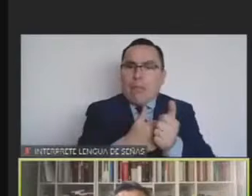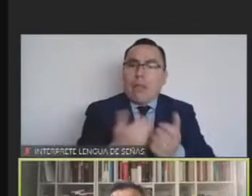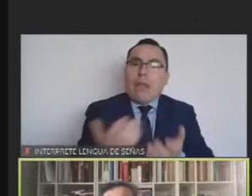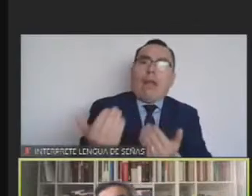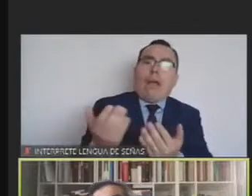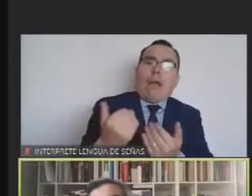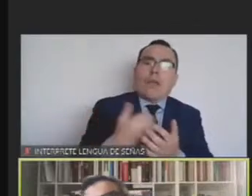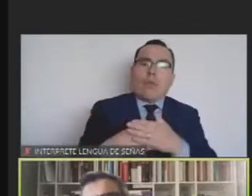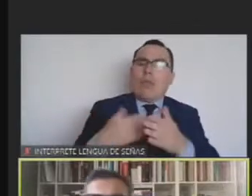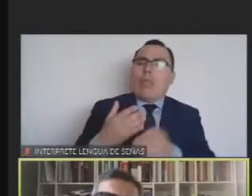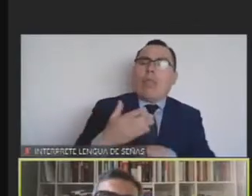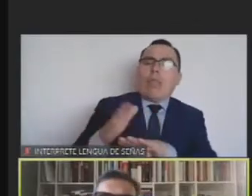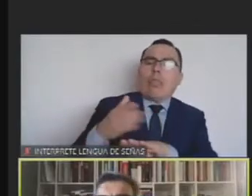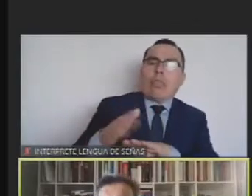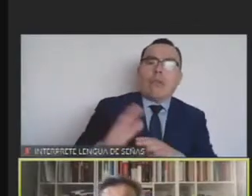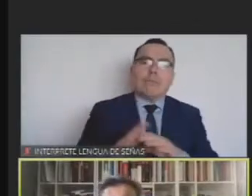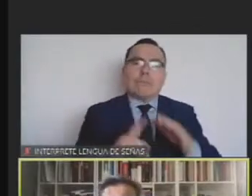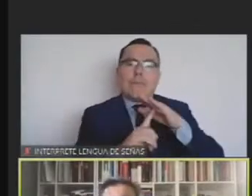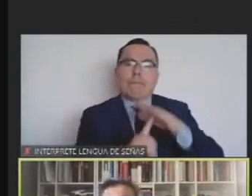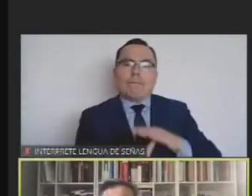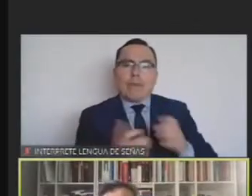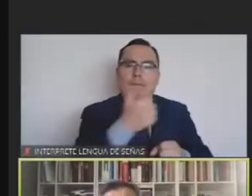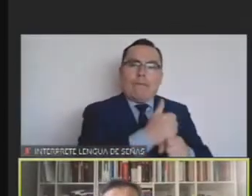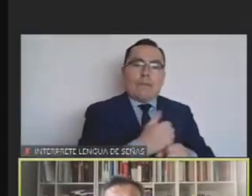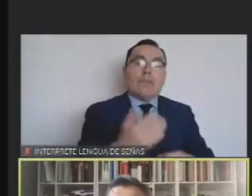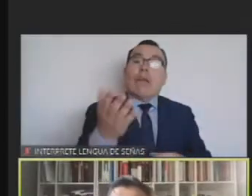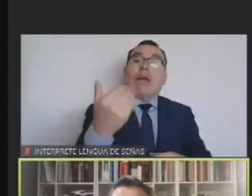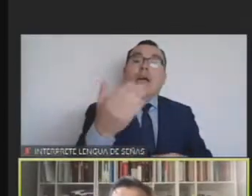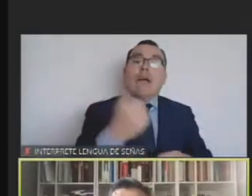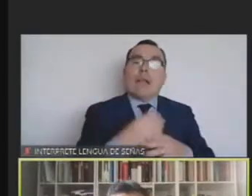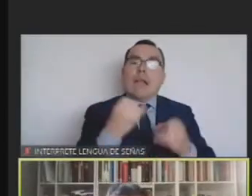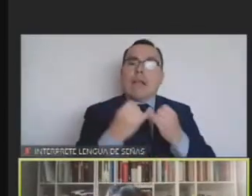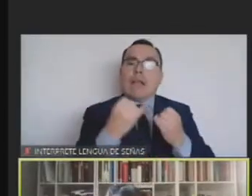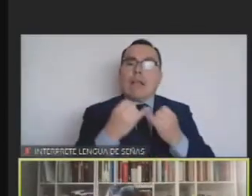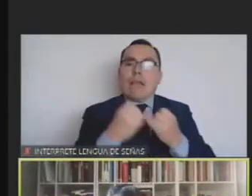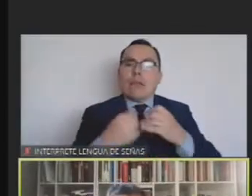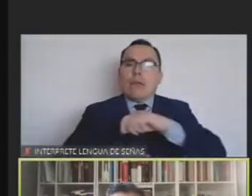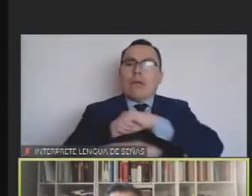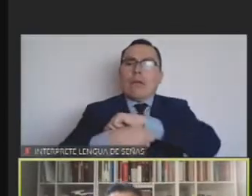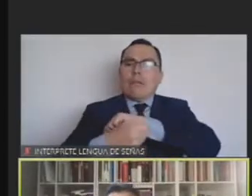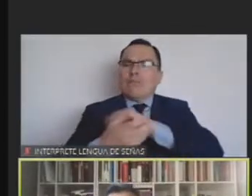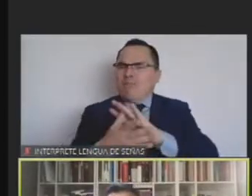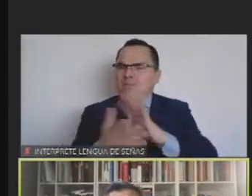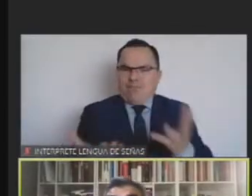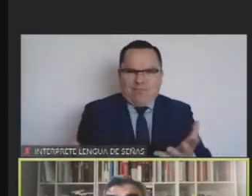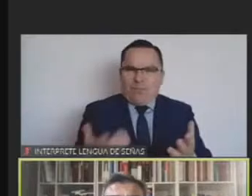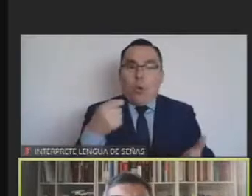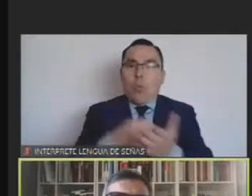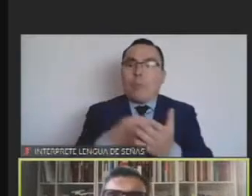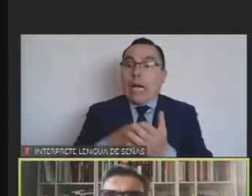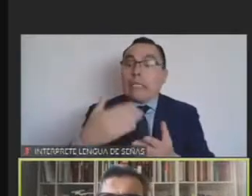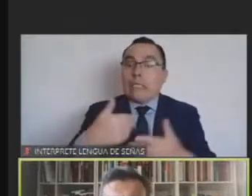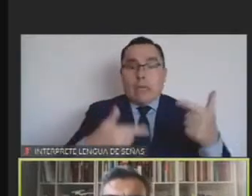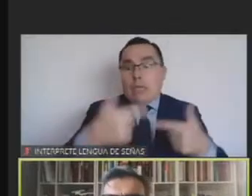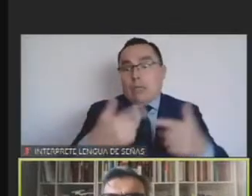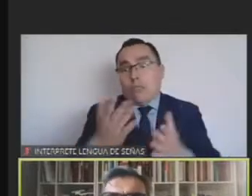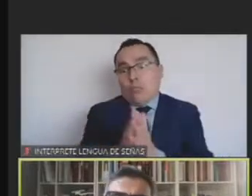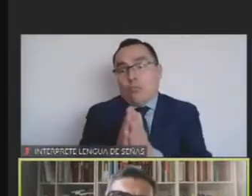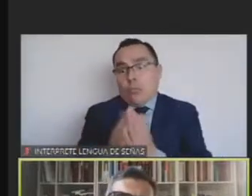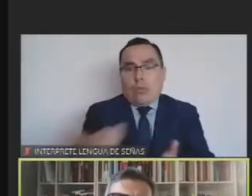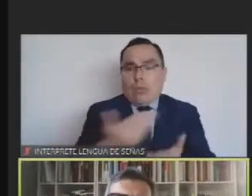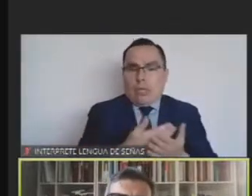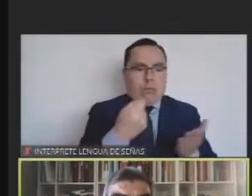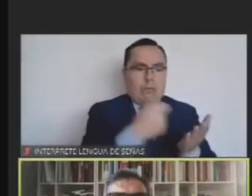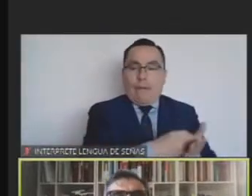el ocupar sistemas de nombramiento en términos transaccionales para pagar favores políticos se hace mucho